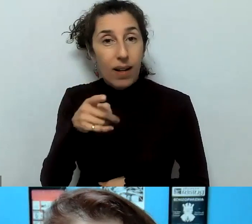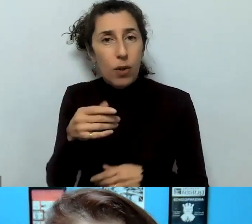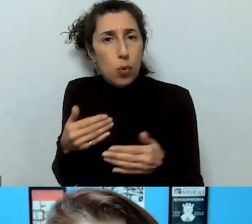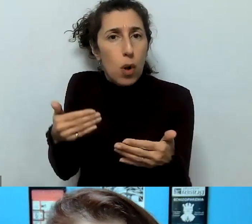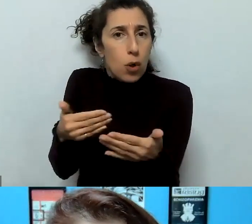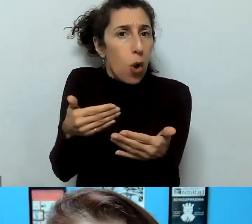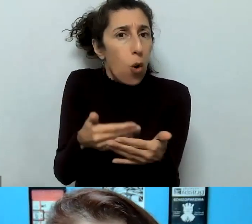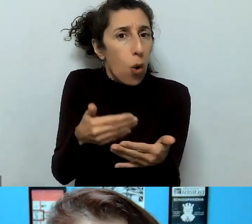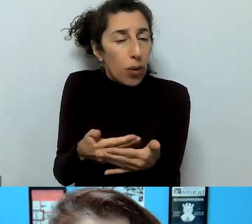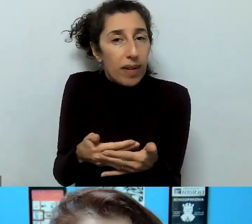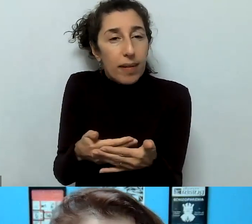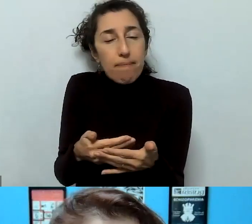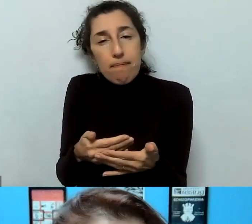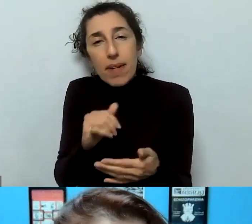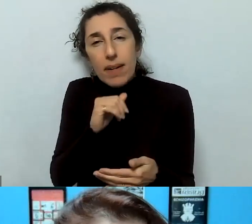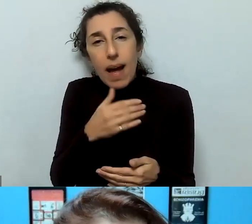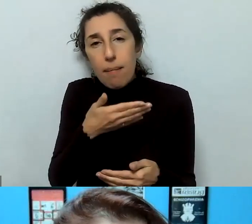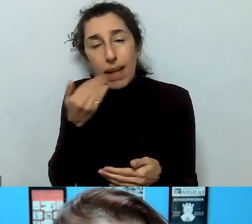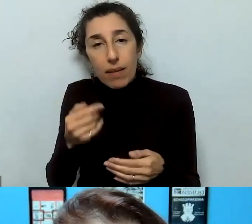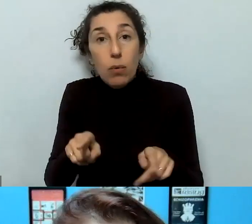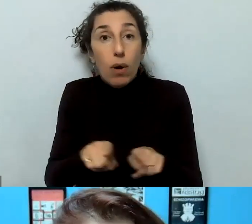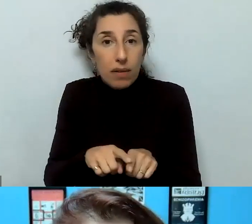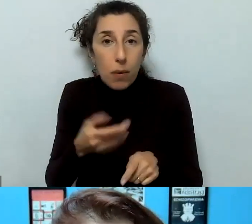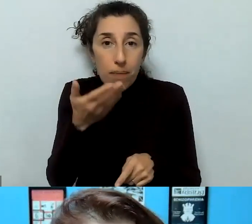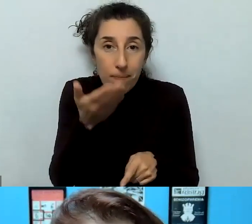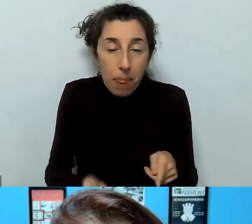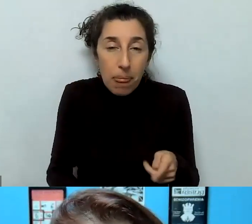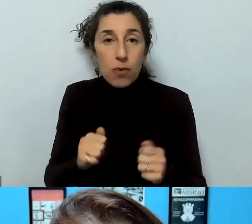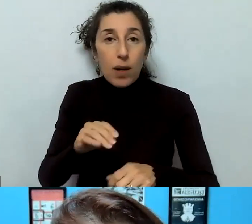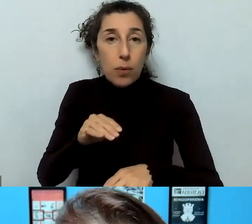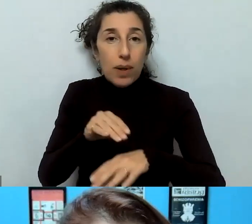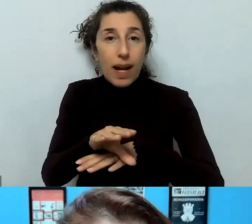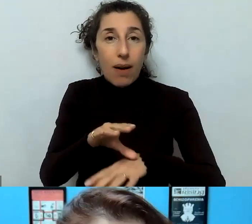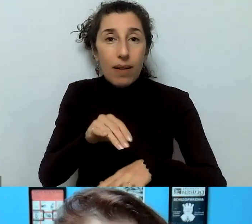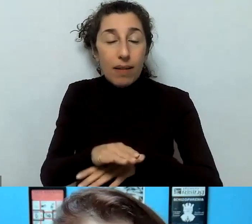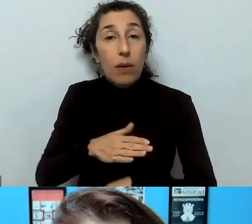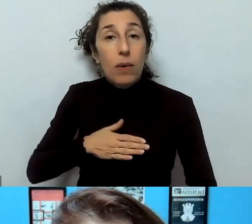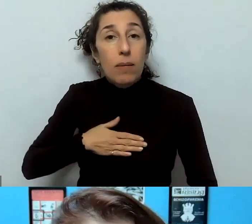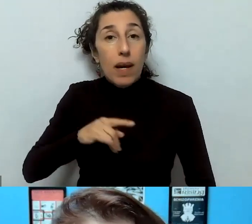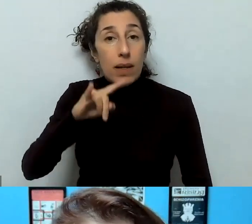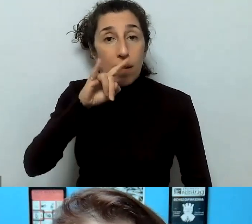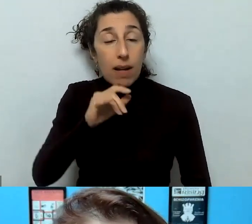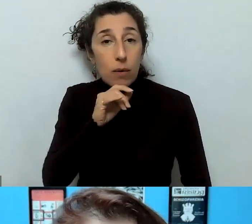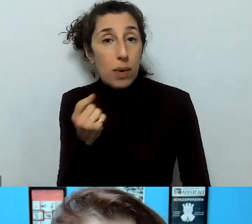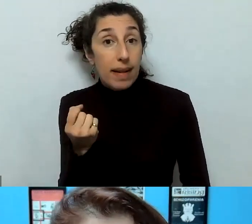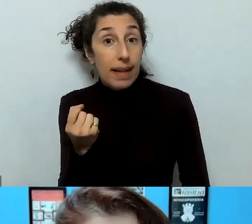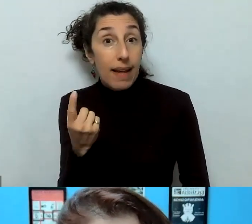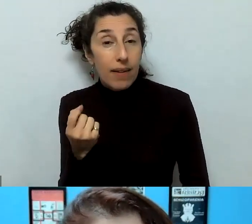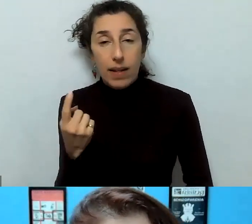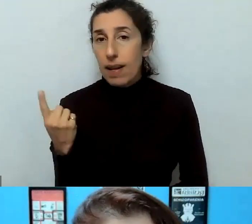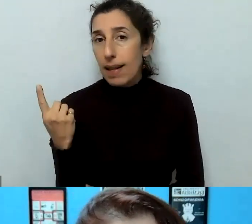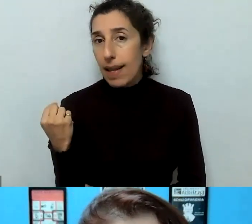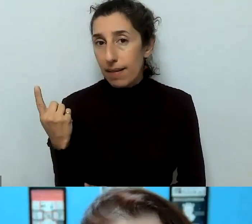a lo mejor tú no eres la persona, eres el padre de hablar, de que ellos hablan contigo acerca de